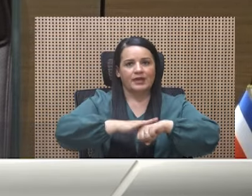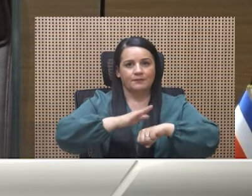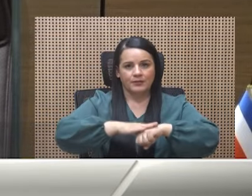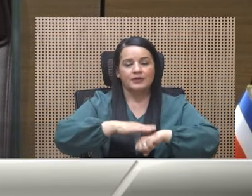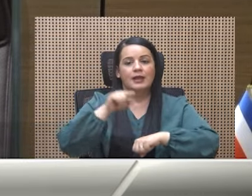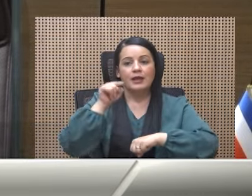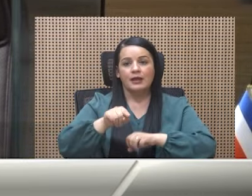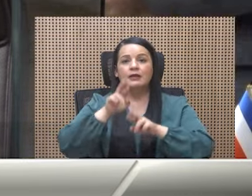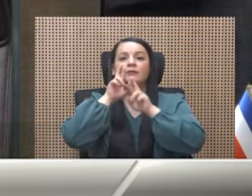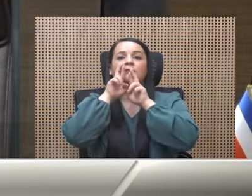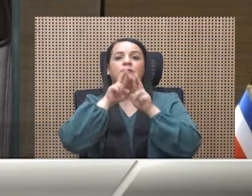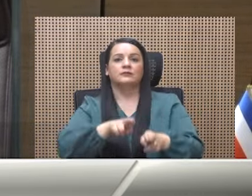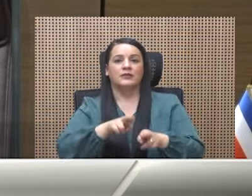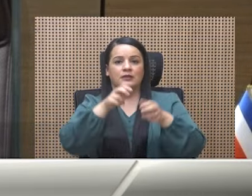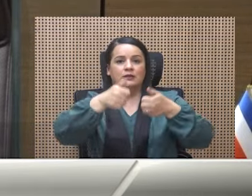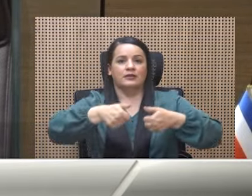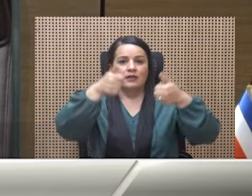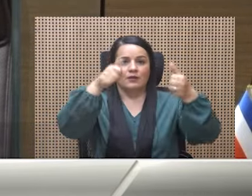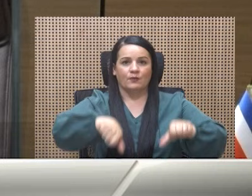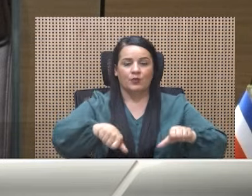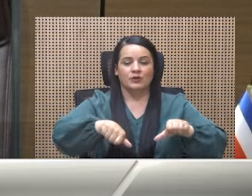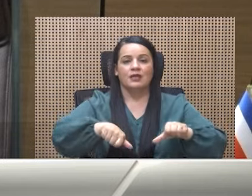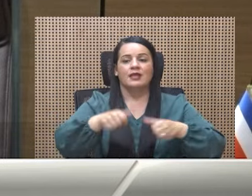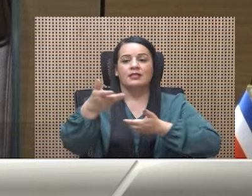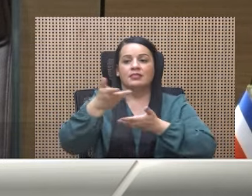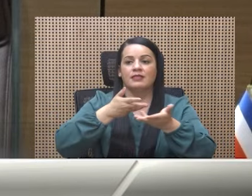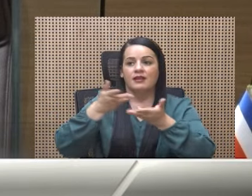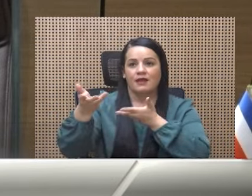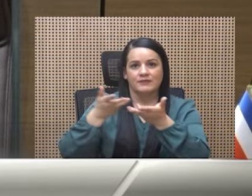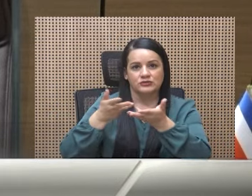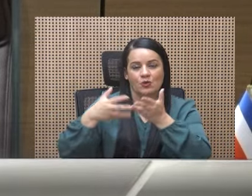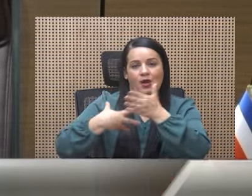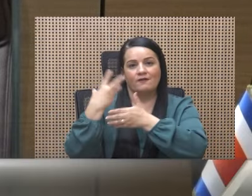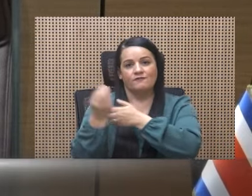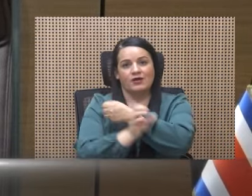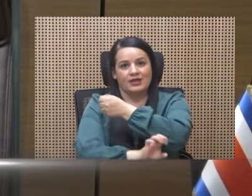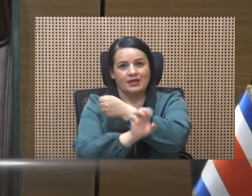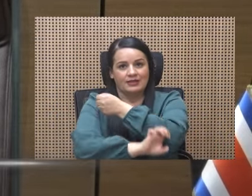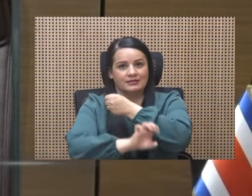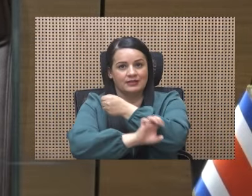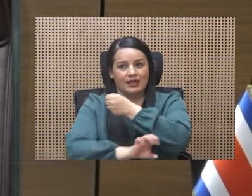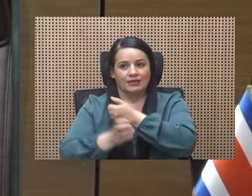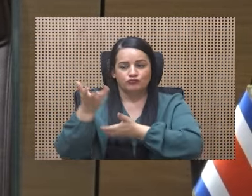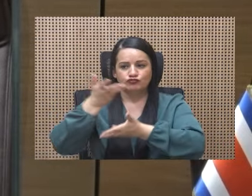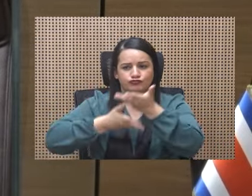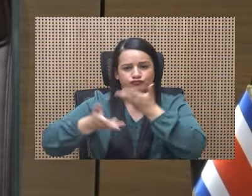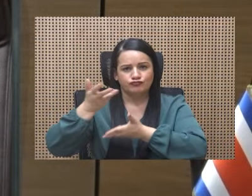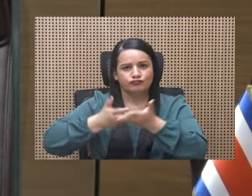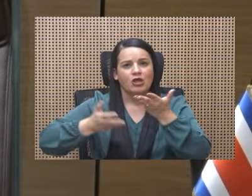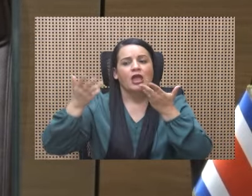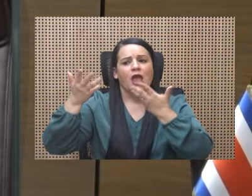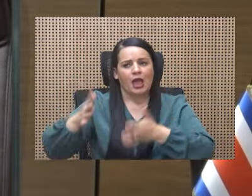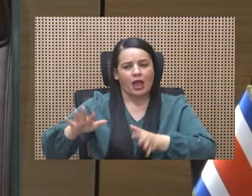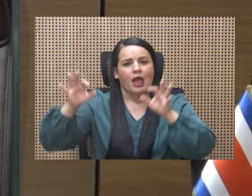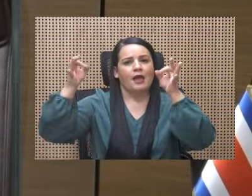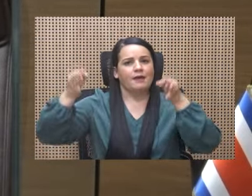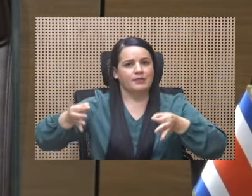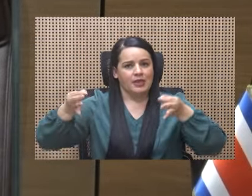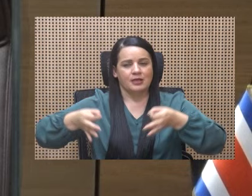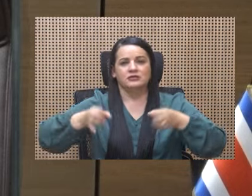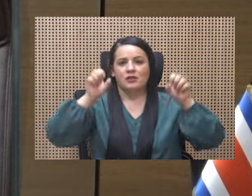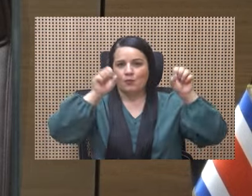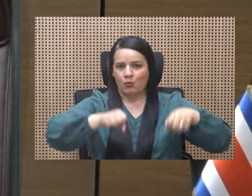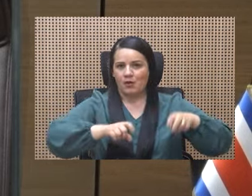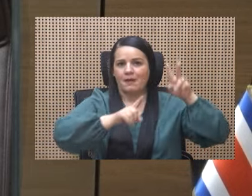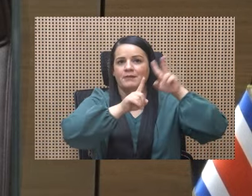resultados de los acuerdos de la mediación extranjeros sean efectivos y ejecutables en Costa Rica